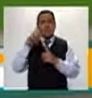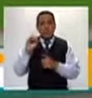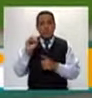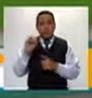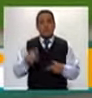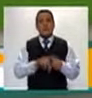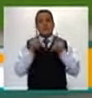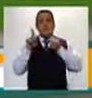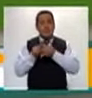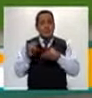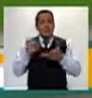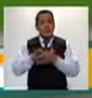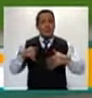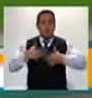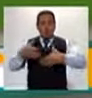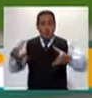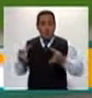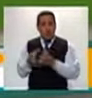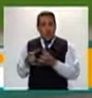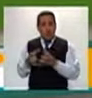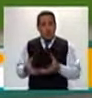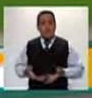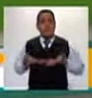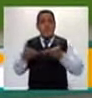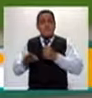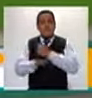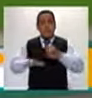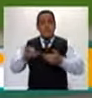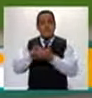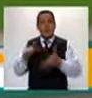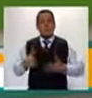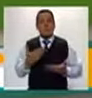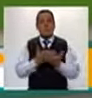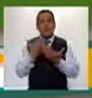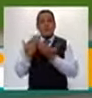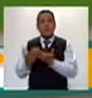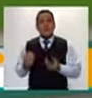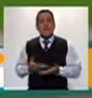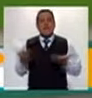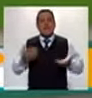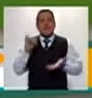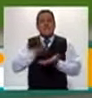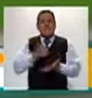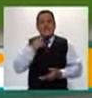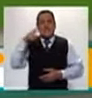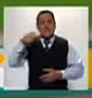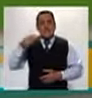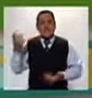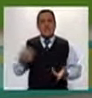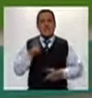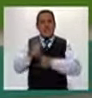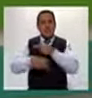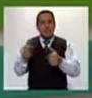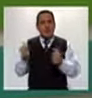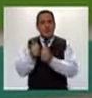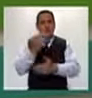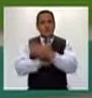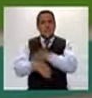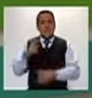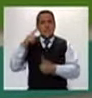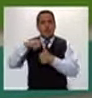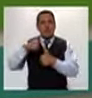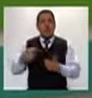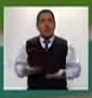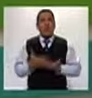desde luego que todo ello en base a lo que se pueda verificar qué es lo que necesita el poblado con discapacidad de tumbes